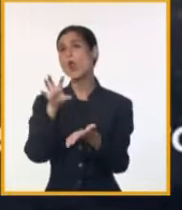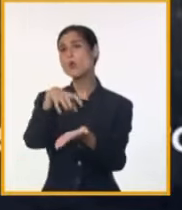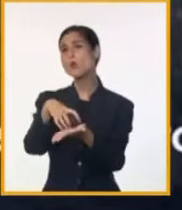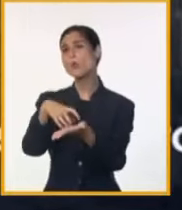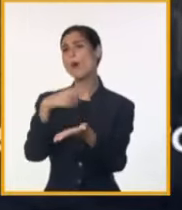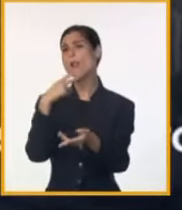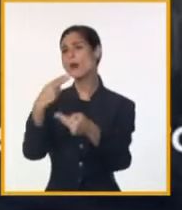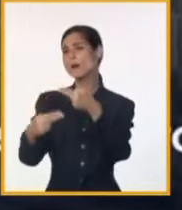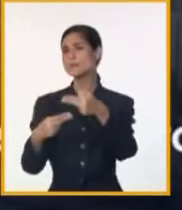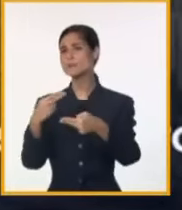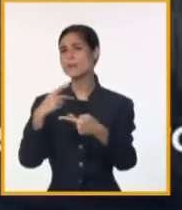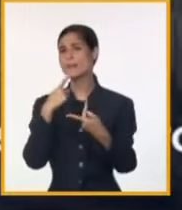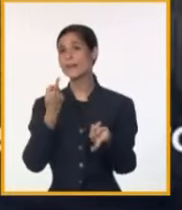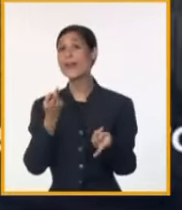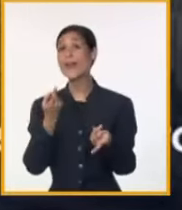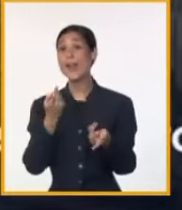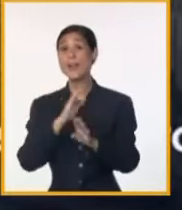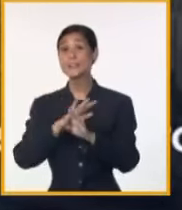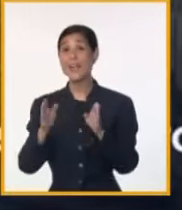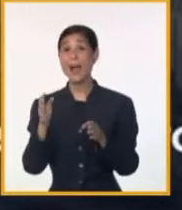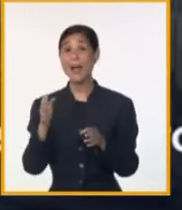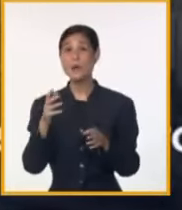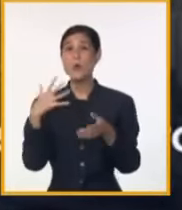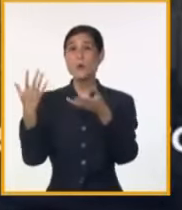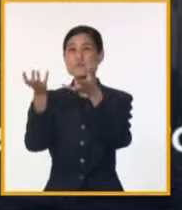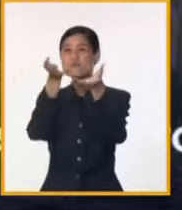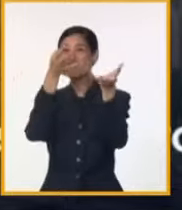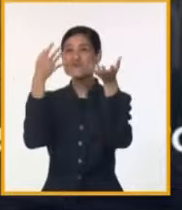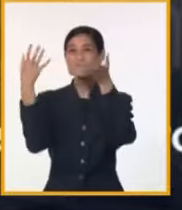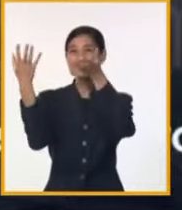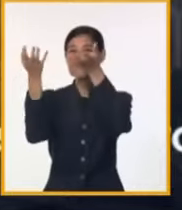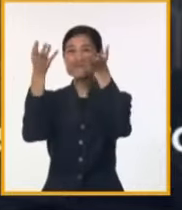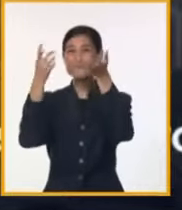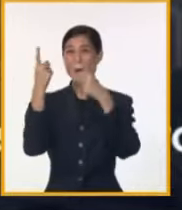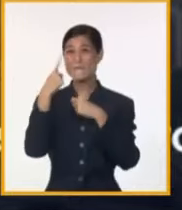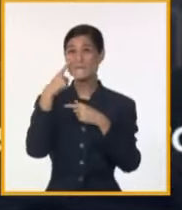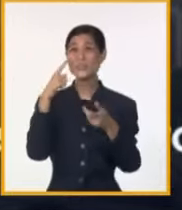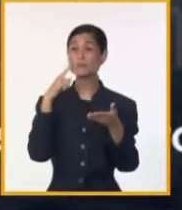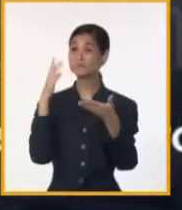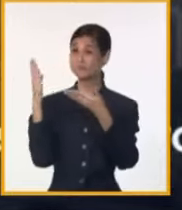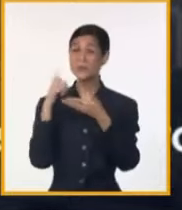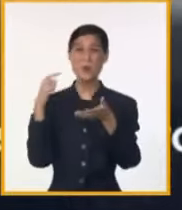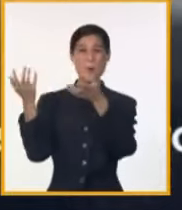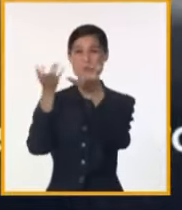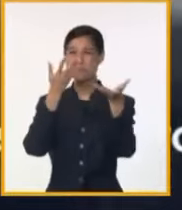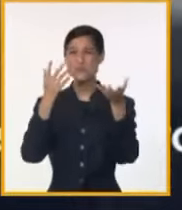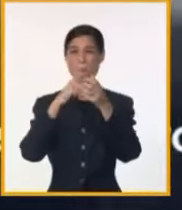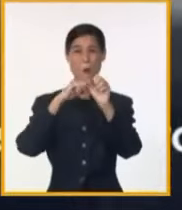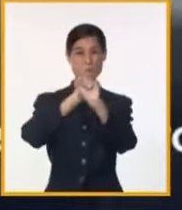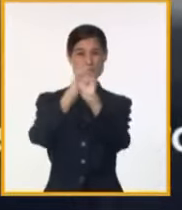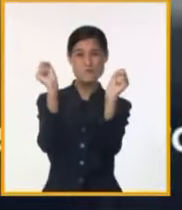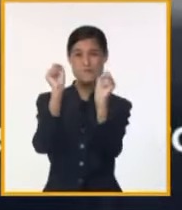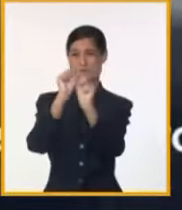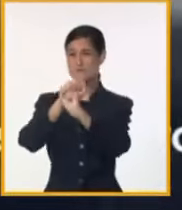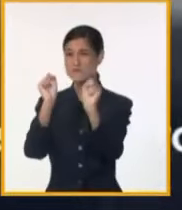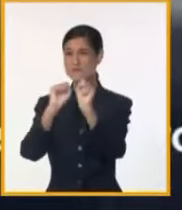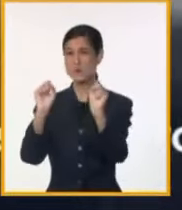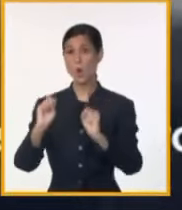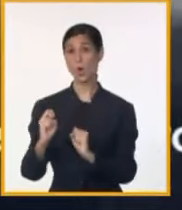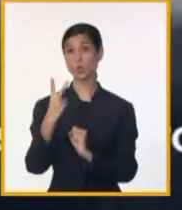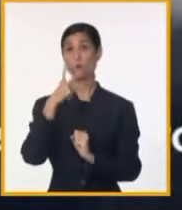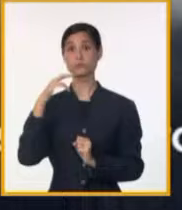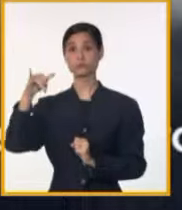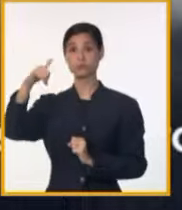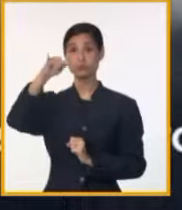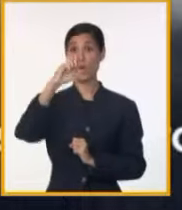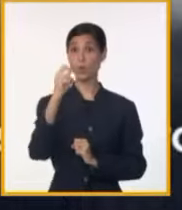ver grandes columnas de humo elevándose en el aire Fuentes libanesas dicen que al menos dos misiles israelíes impactaron a pocos